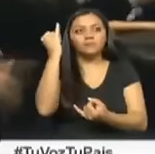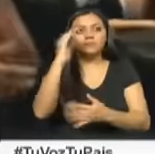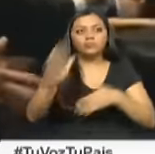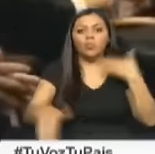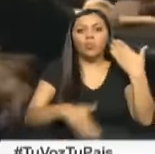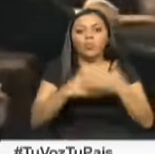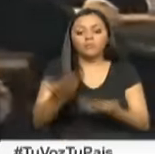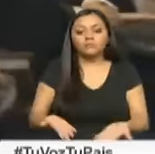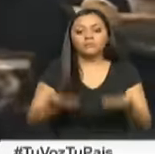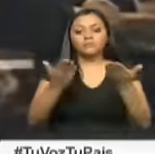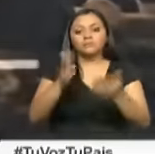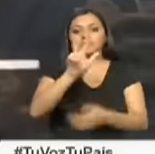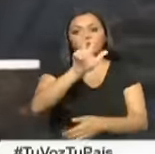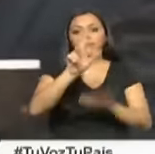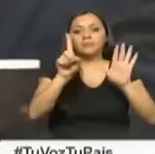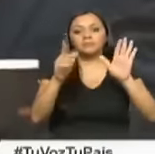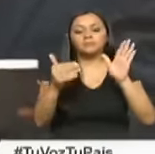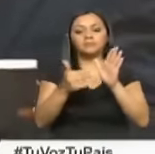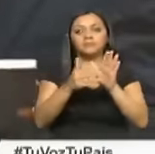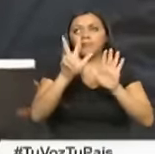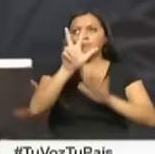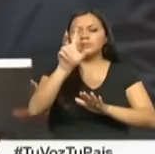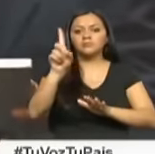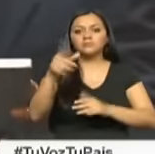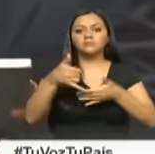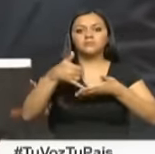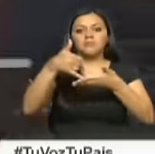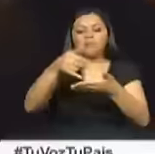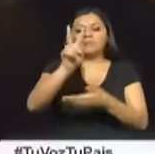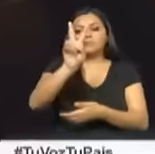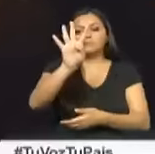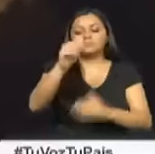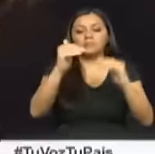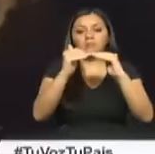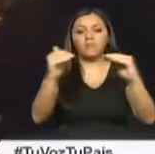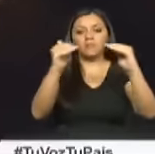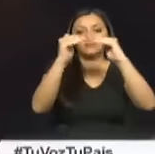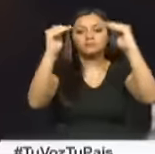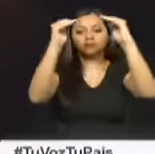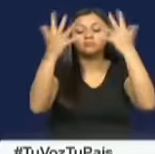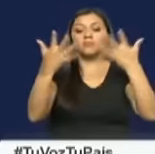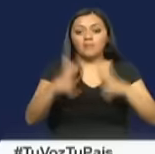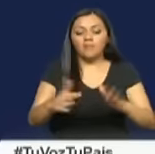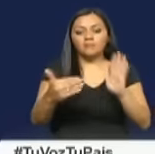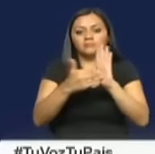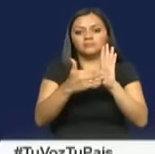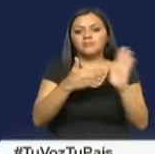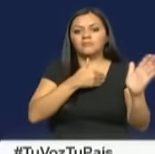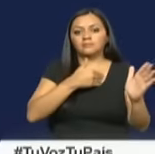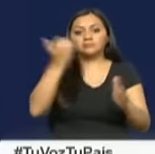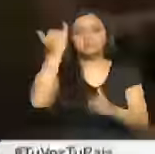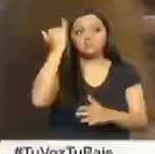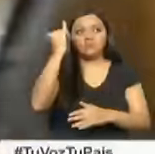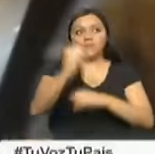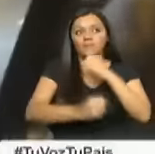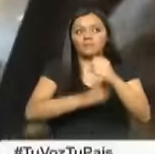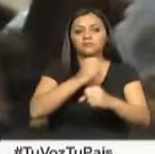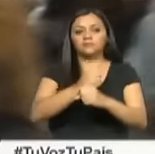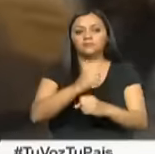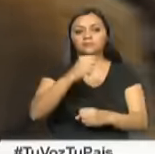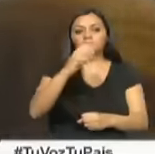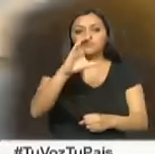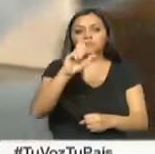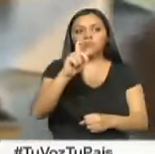se entregaron 36 premios de 24 categorías, entre los cuales constan Innovador del Año, Cool